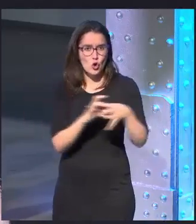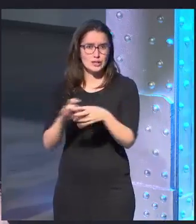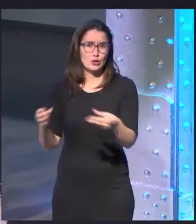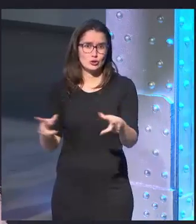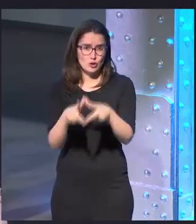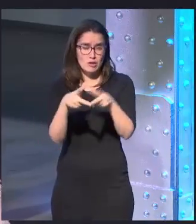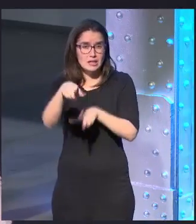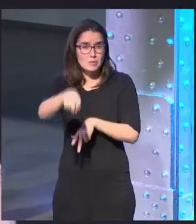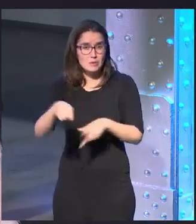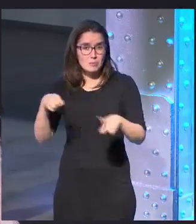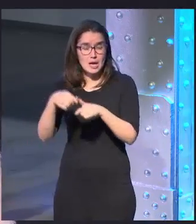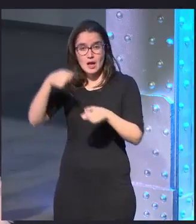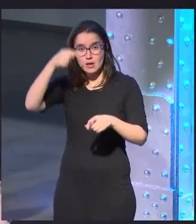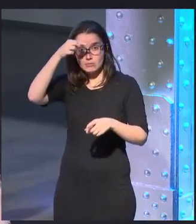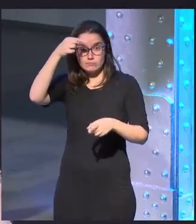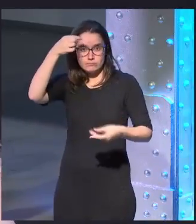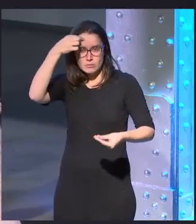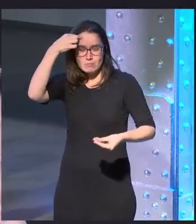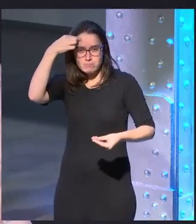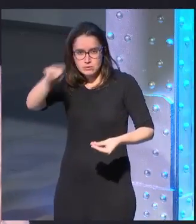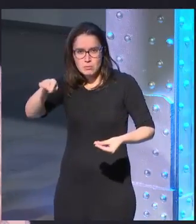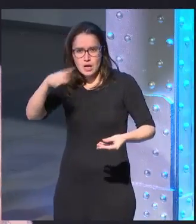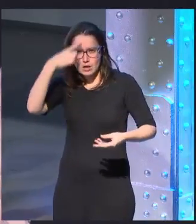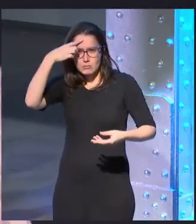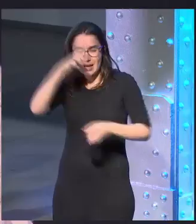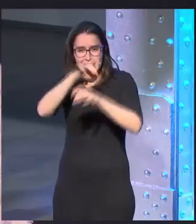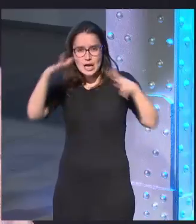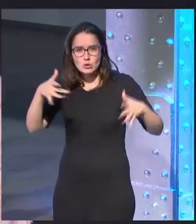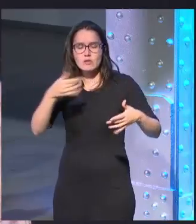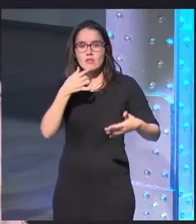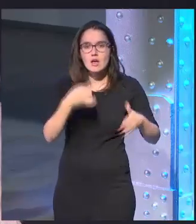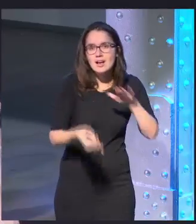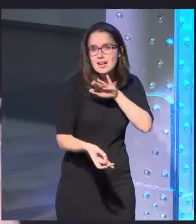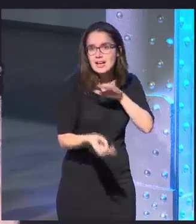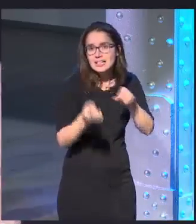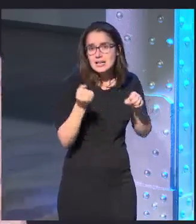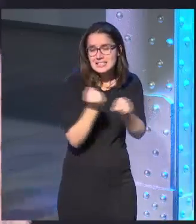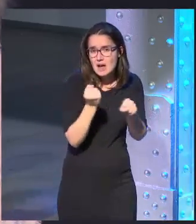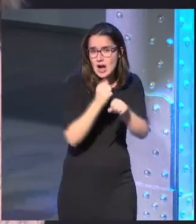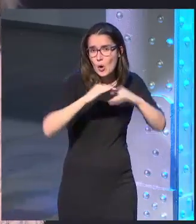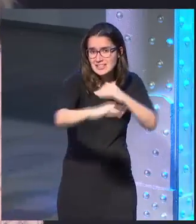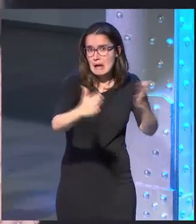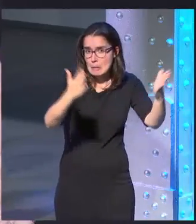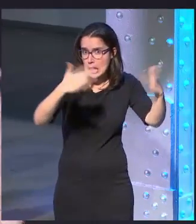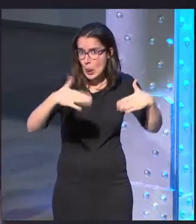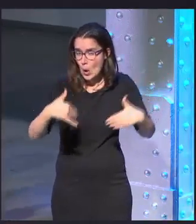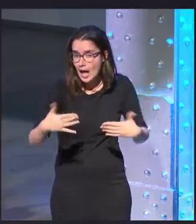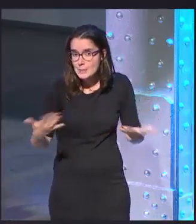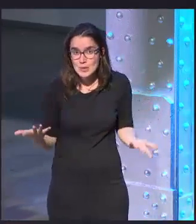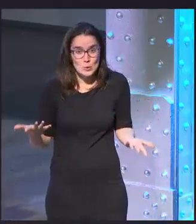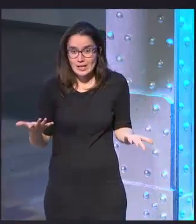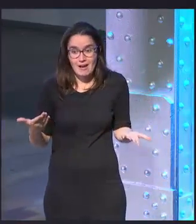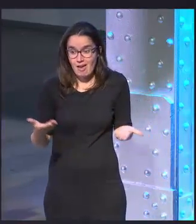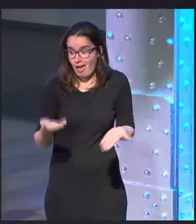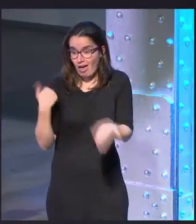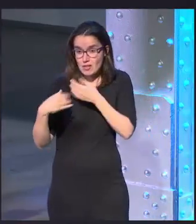sobre todo también para mentalizarnos cuando dicen, ay, bueno, pero es que se crea menos empleo estable, es que ya no tenemos el empleo de antes, es que nada va a